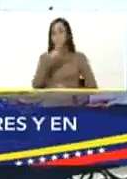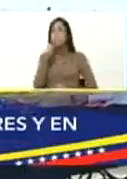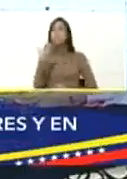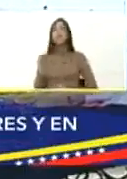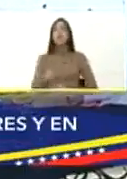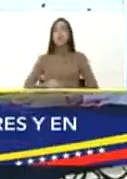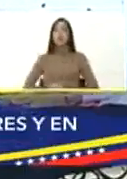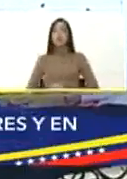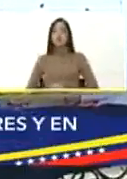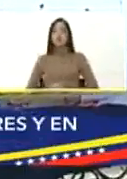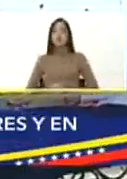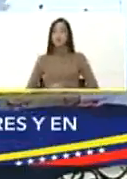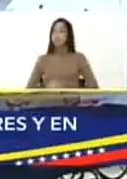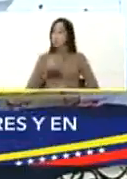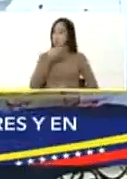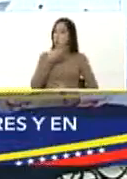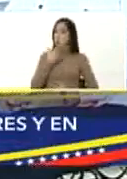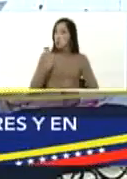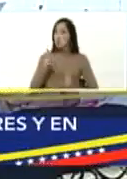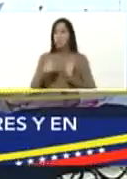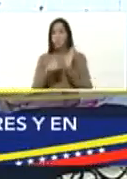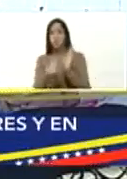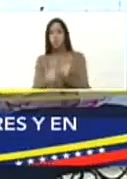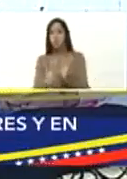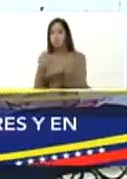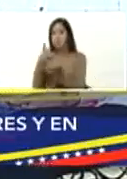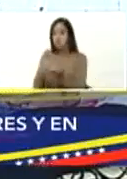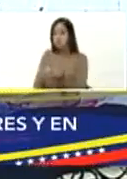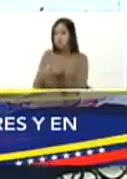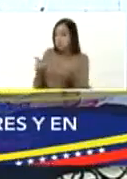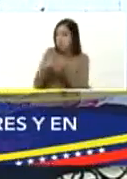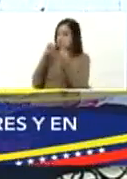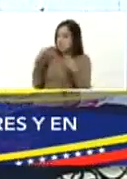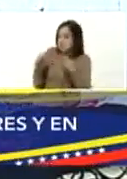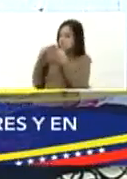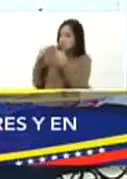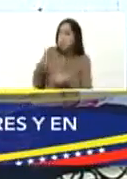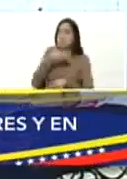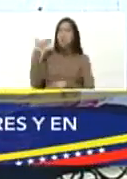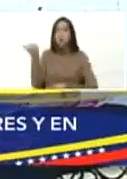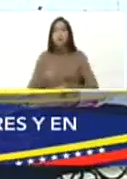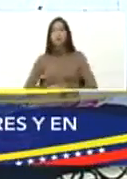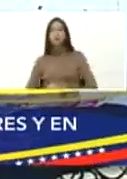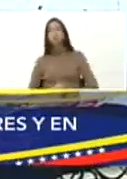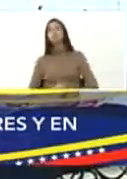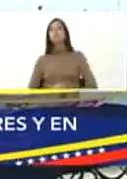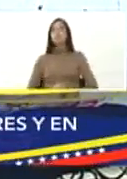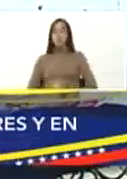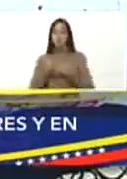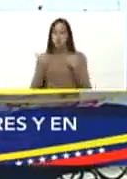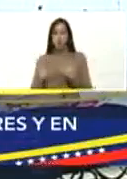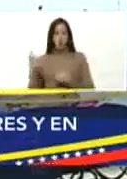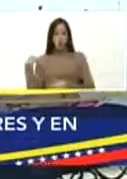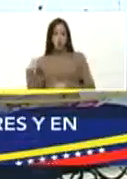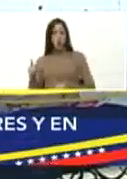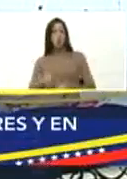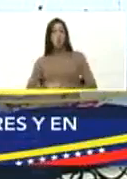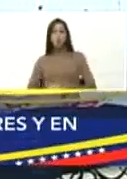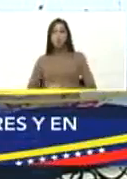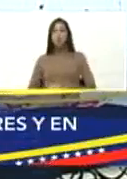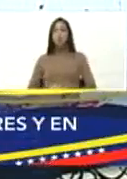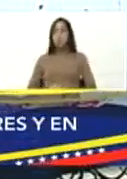Saludos. Ah, más bonito en vivo y directo que por televisión. Silita. Ahora, estamos en lo que llaman la